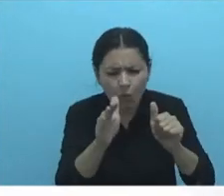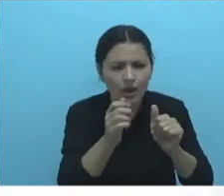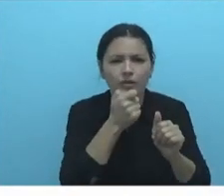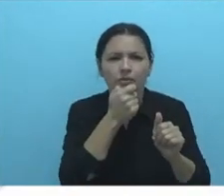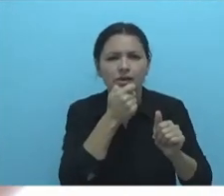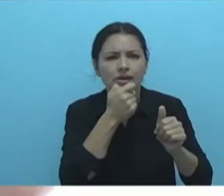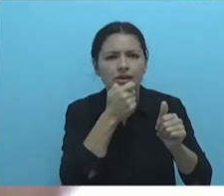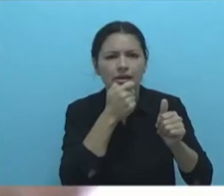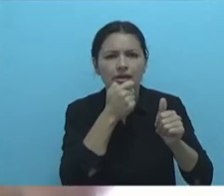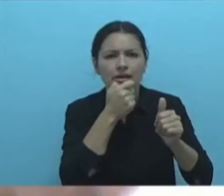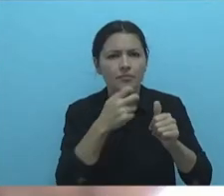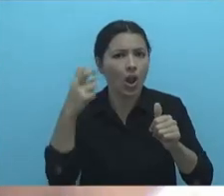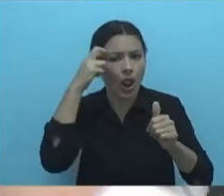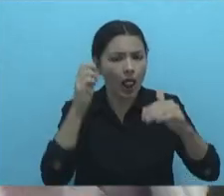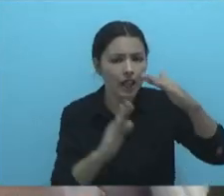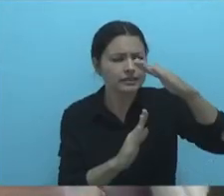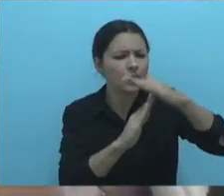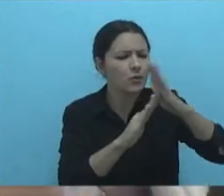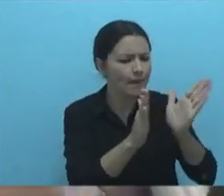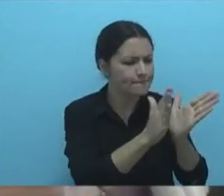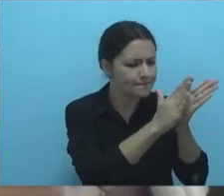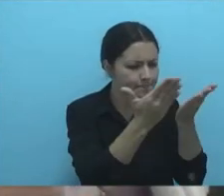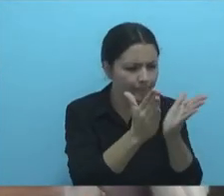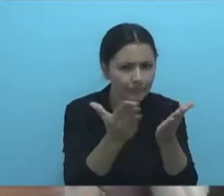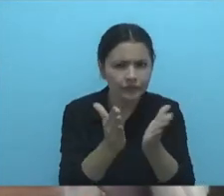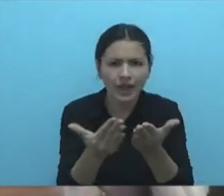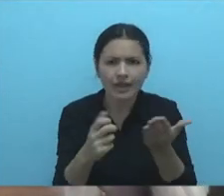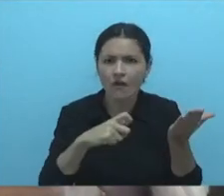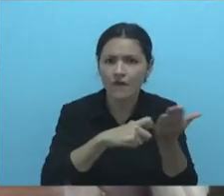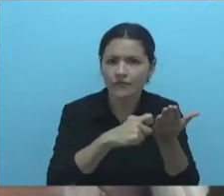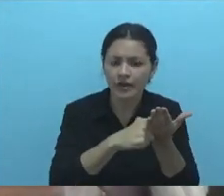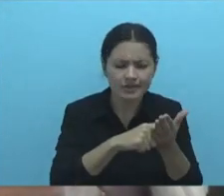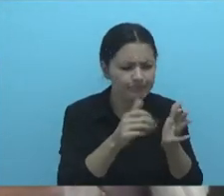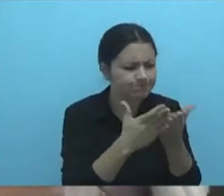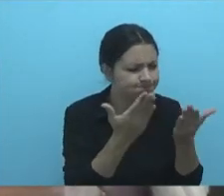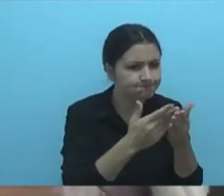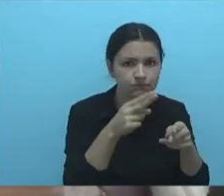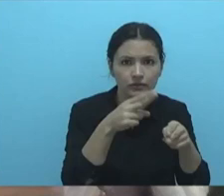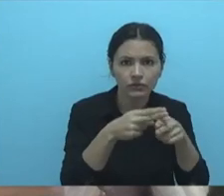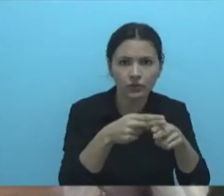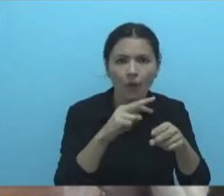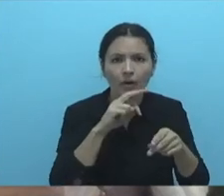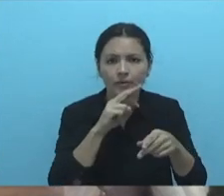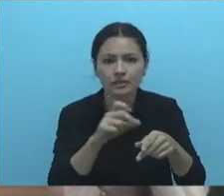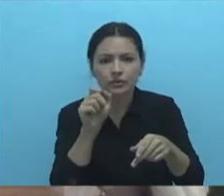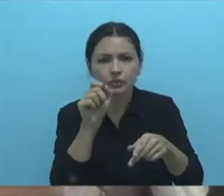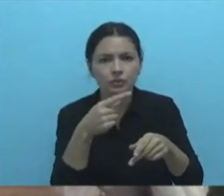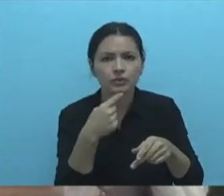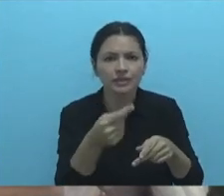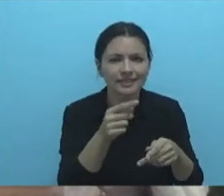tribunal los libros de los juzgados de faltas donde consta el ingreso